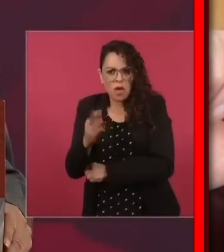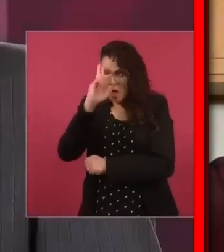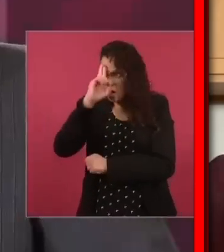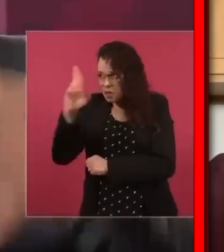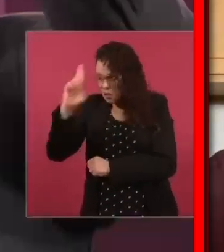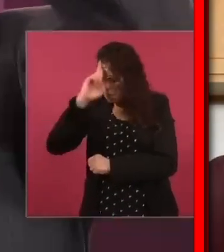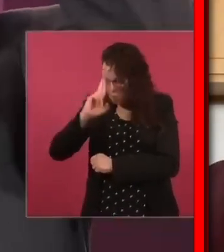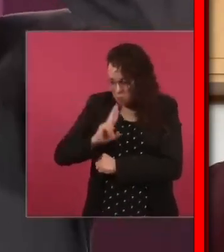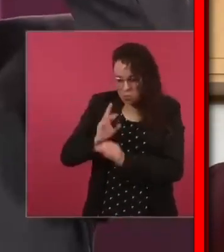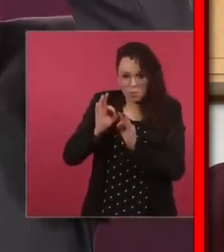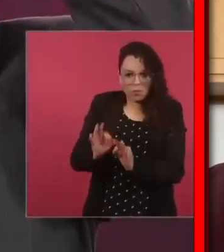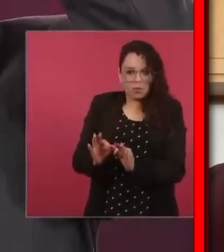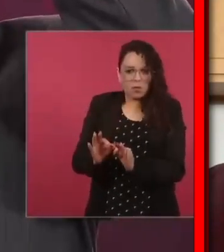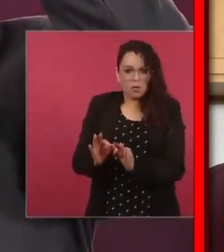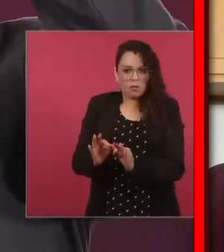y